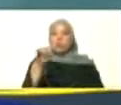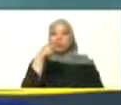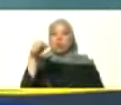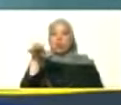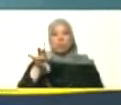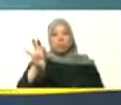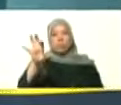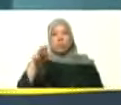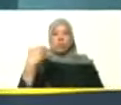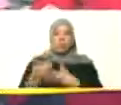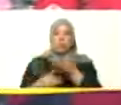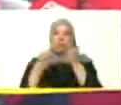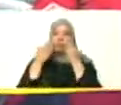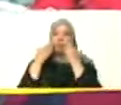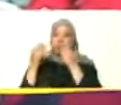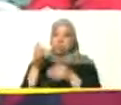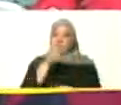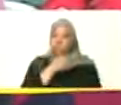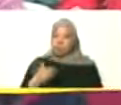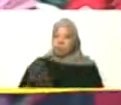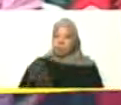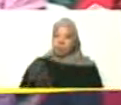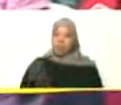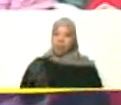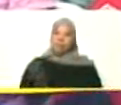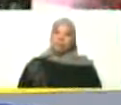país. Adelante, presidente.